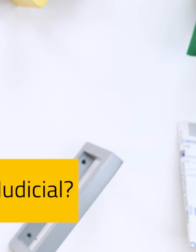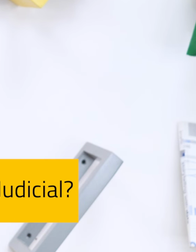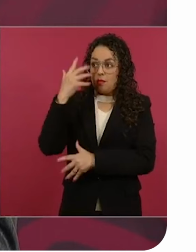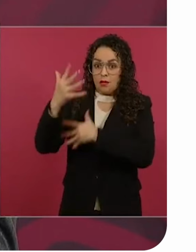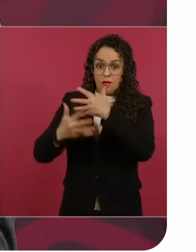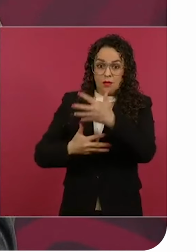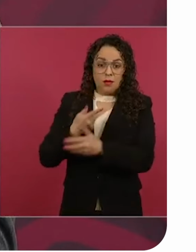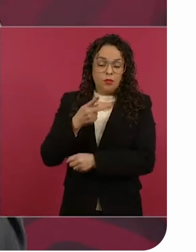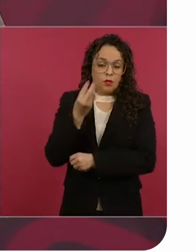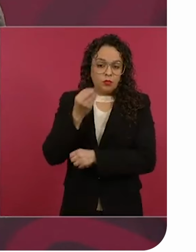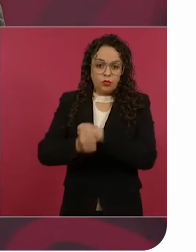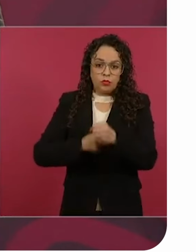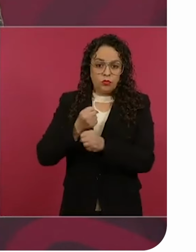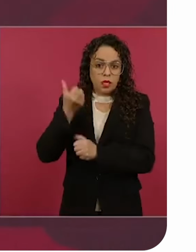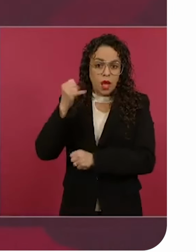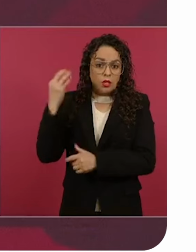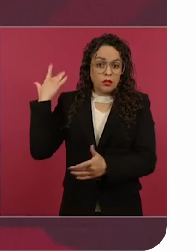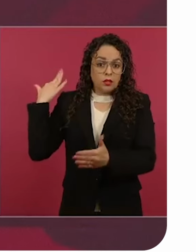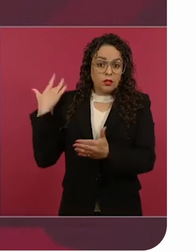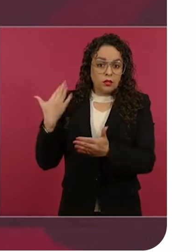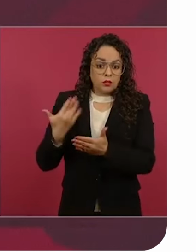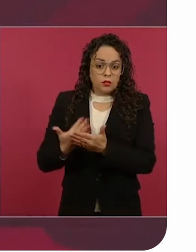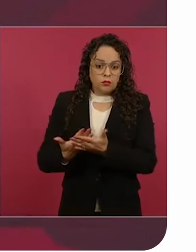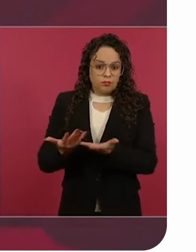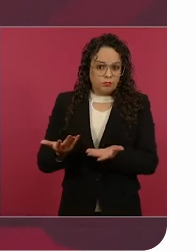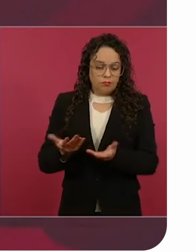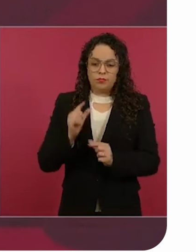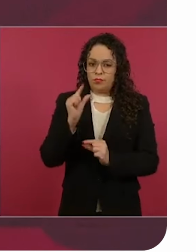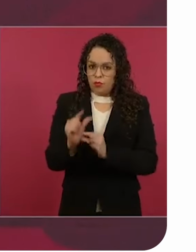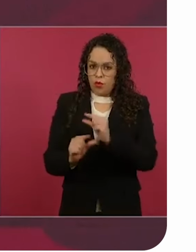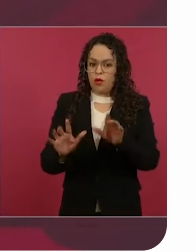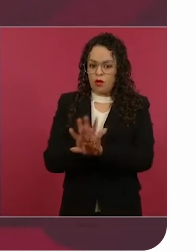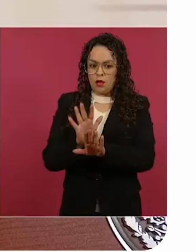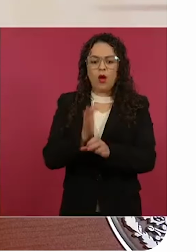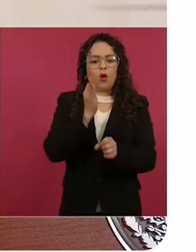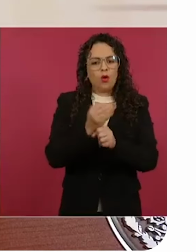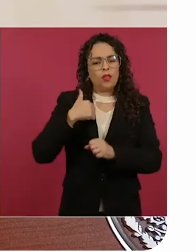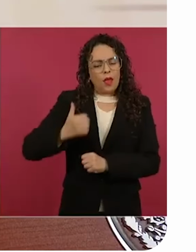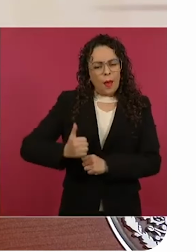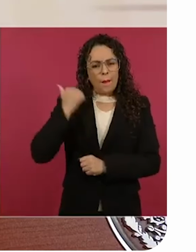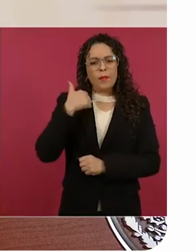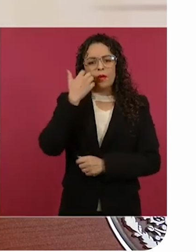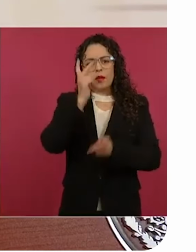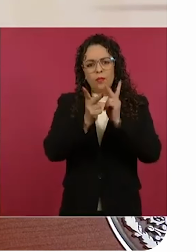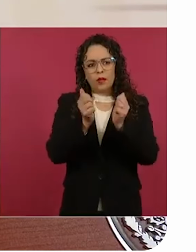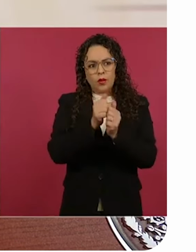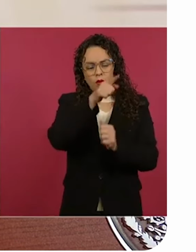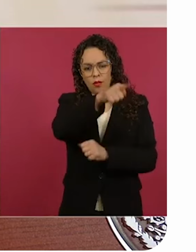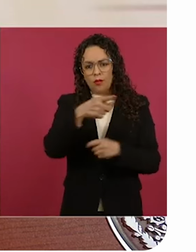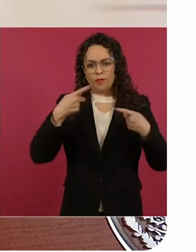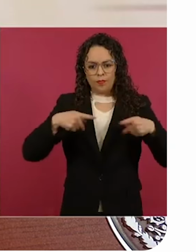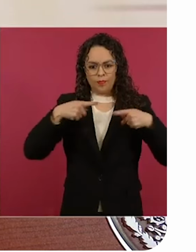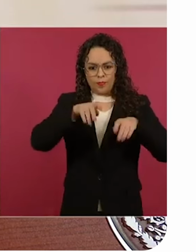Vamos a escuchar. Y aprovecho para decirle a los trabajadores del Poder Judicial, que no